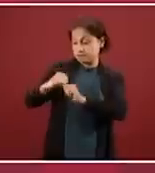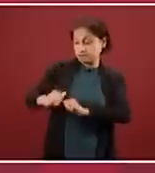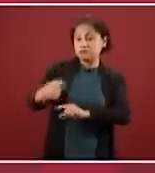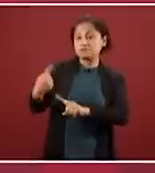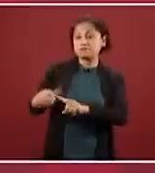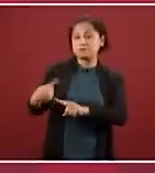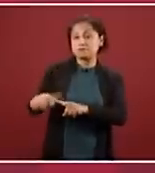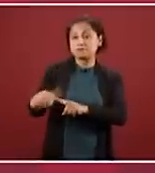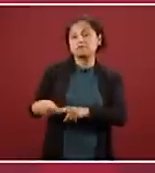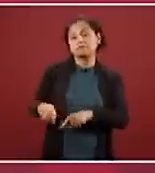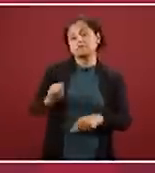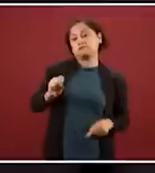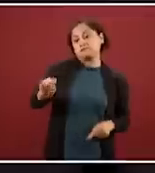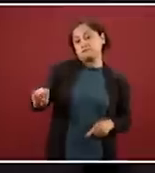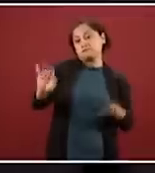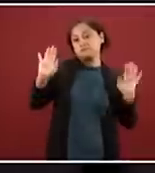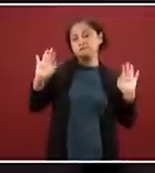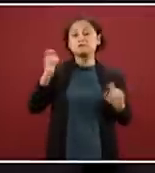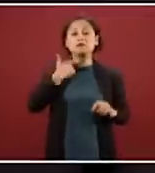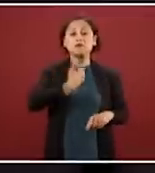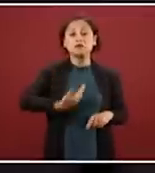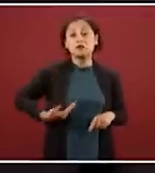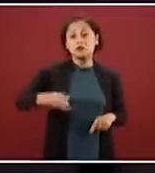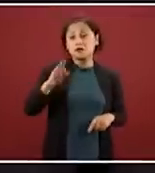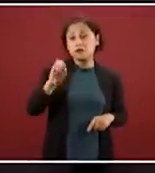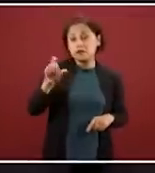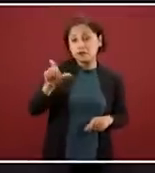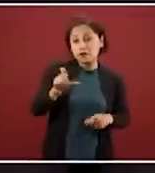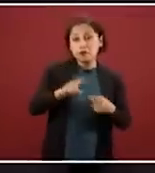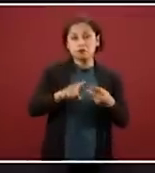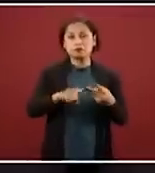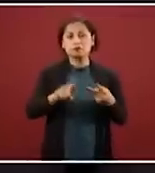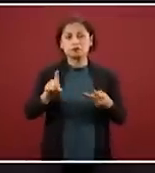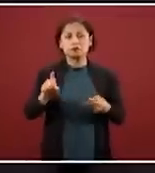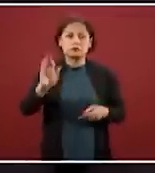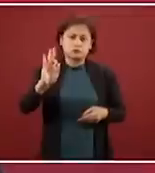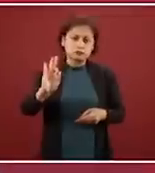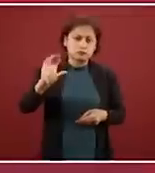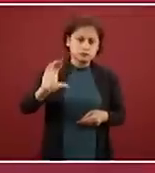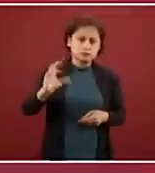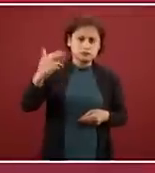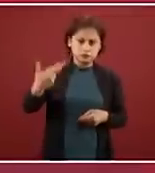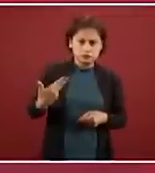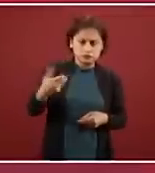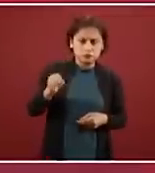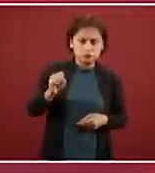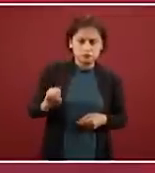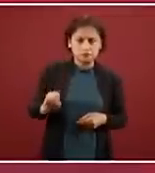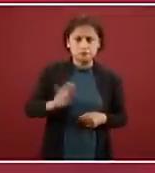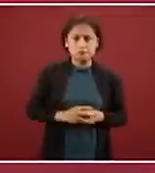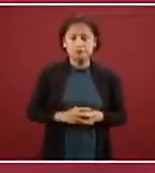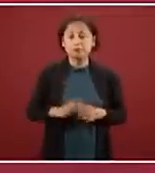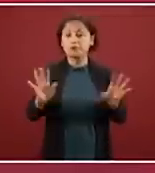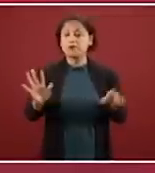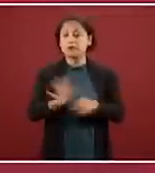Pues sí, o de Fox o de a Calderón, sí, Calderón. Porque sí